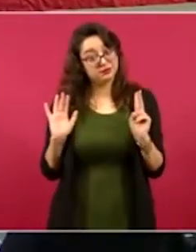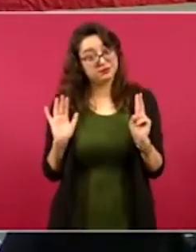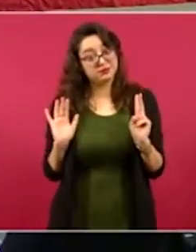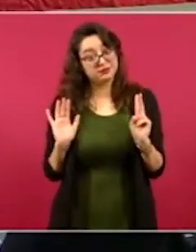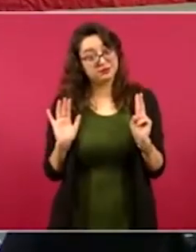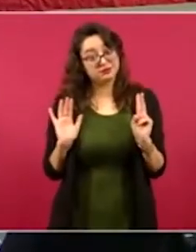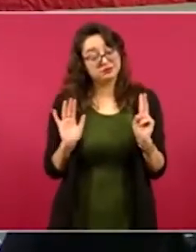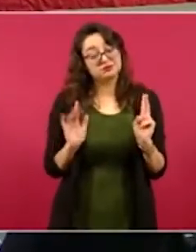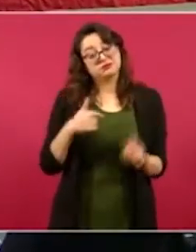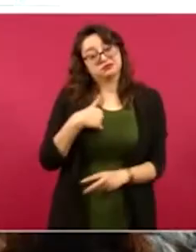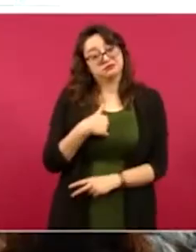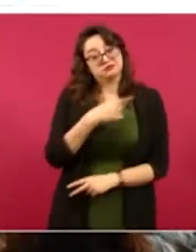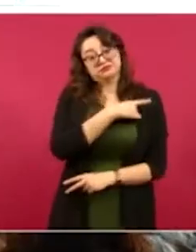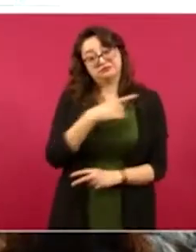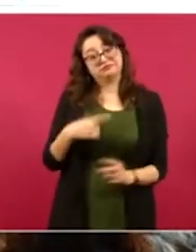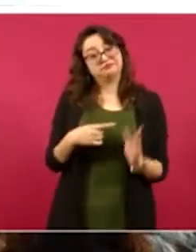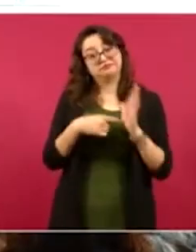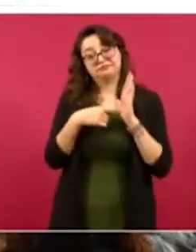tapar nada.